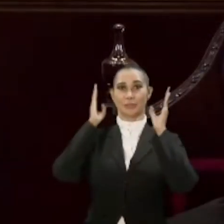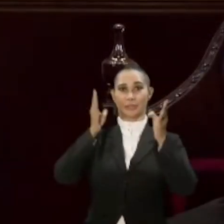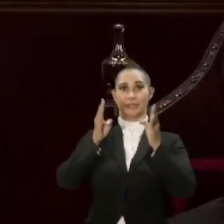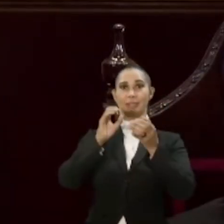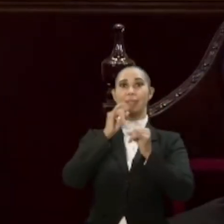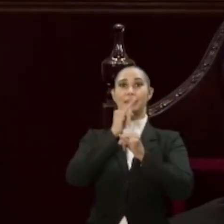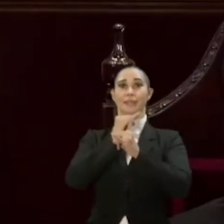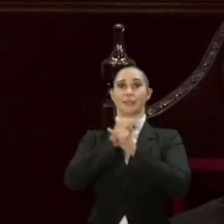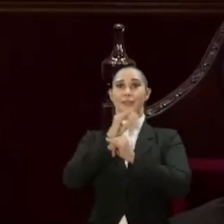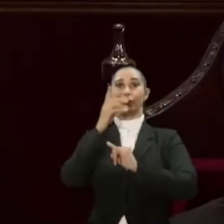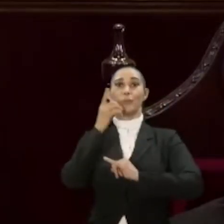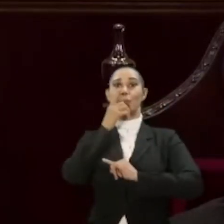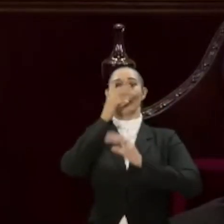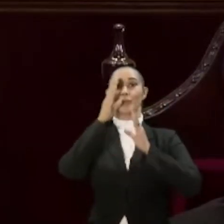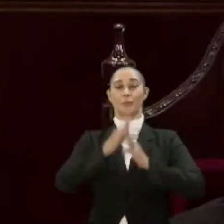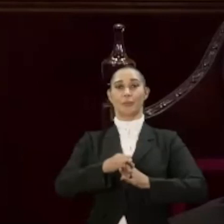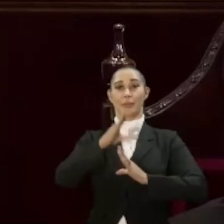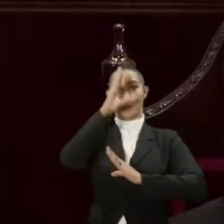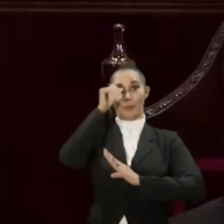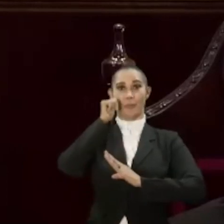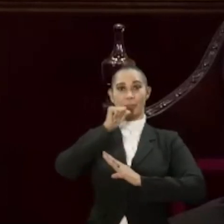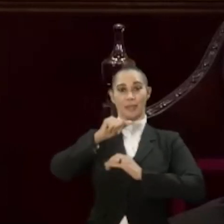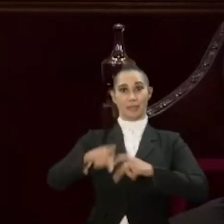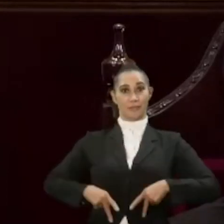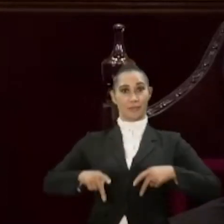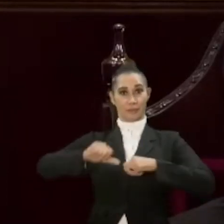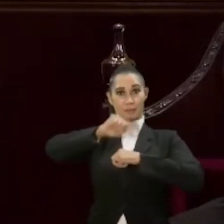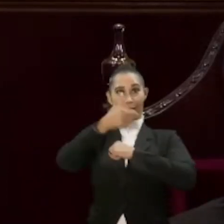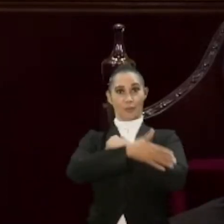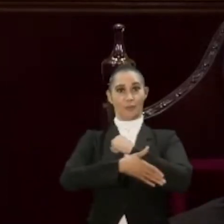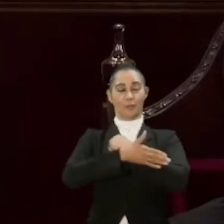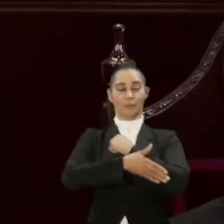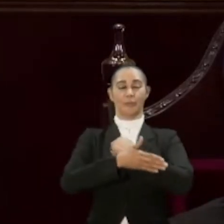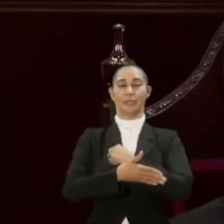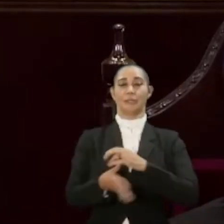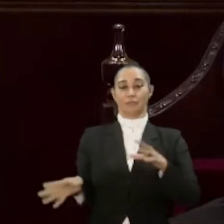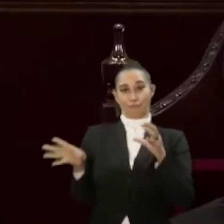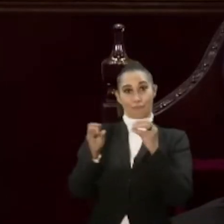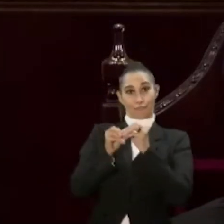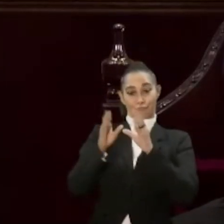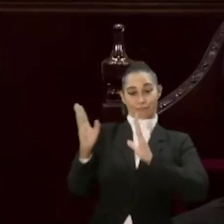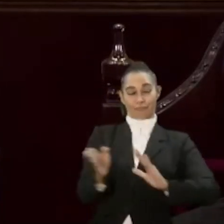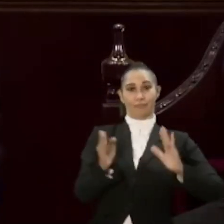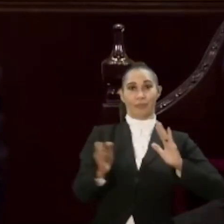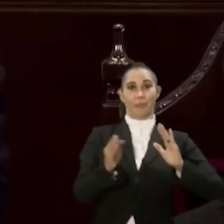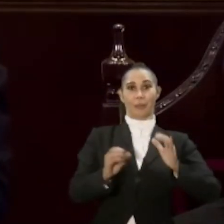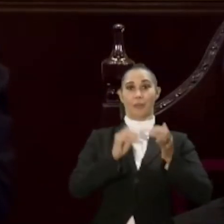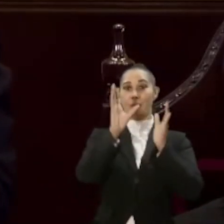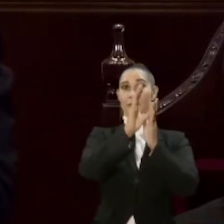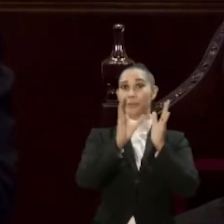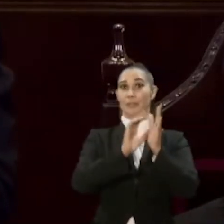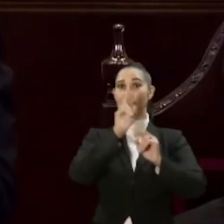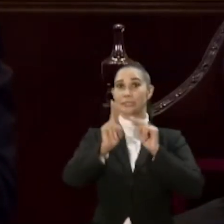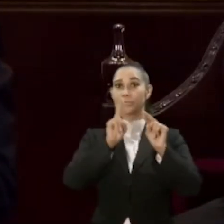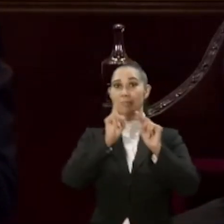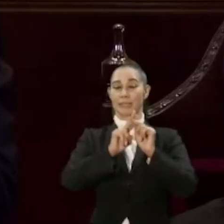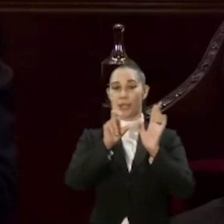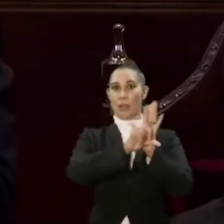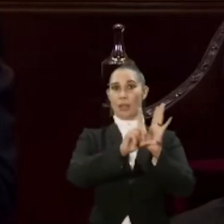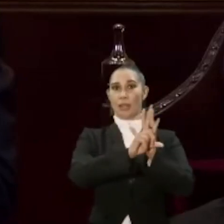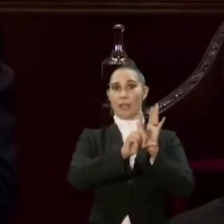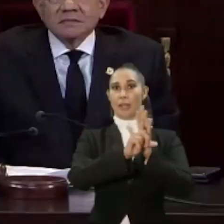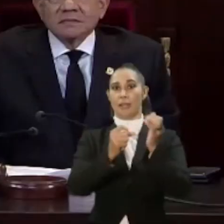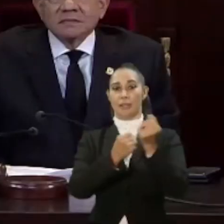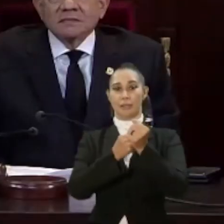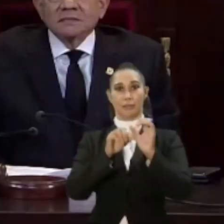del Instituto Dominicano y Dominicanas en el Exterior, INDEX. En adición, preparamos y enviamos al Congreso Nacional la Ley de Fomento